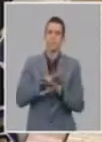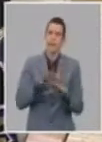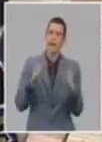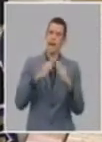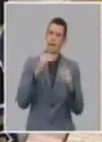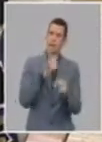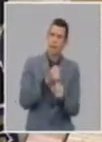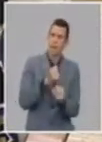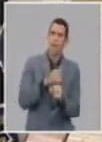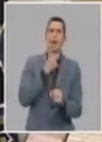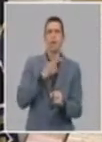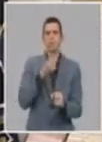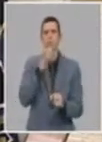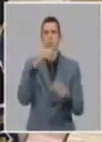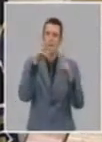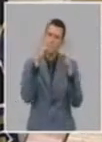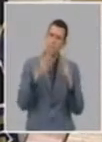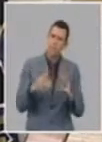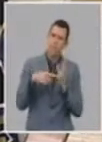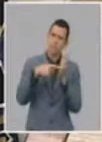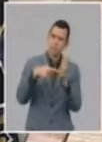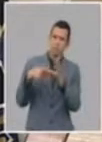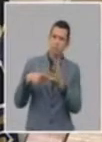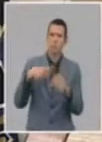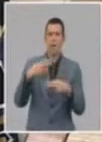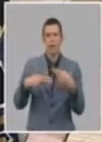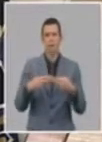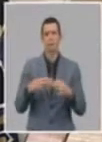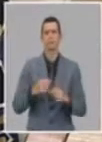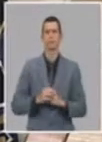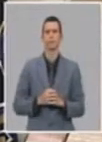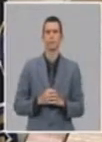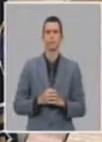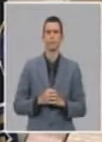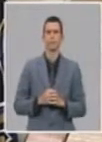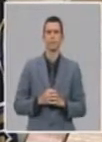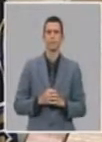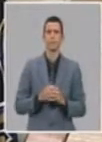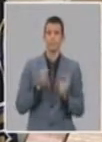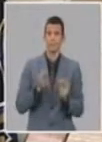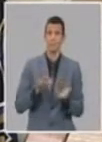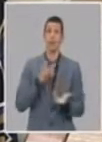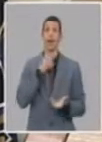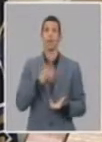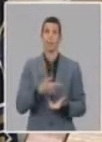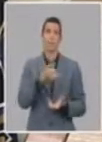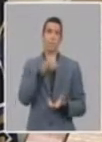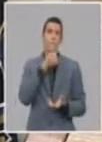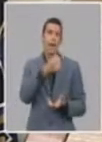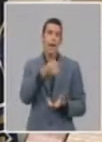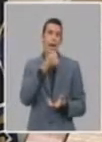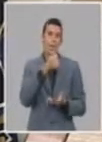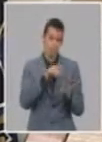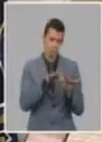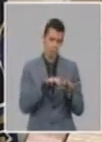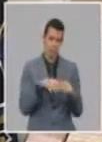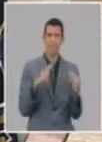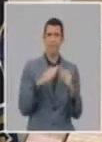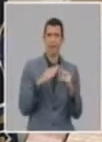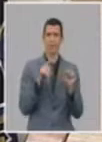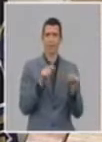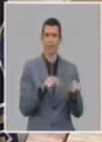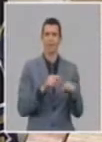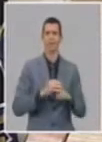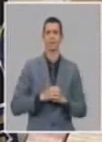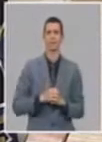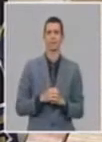investigación que siempre se han también hecho esta modalidad. El propio trabajo del periodismo se ha fomentado desde hace muchos meses,